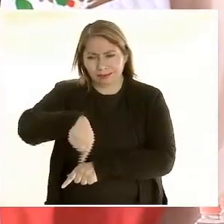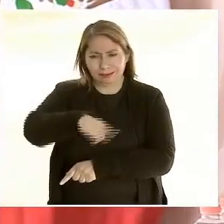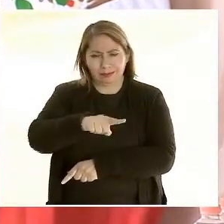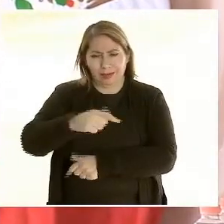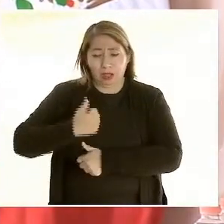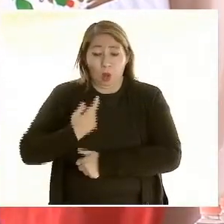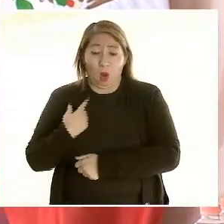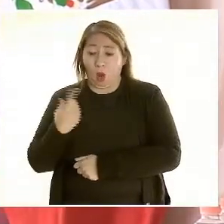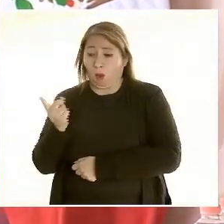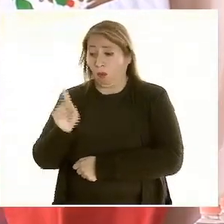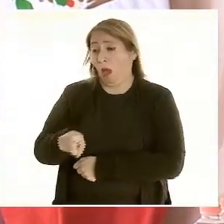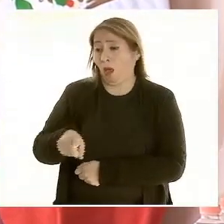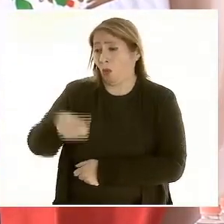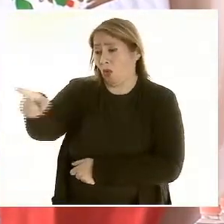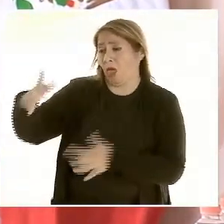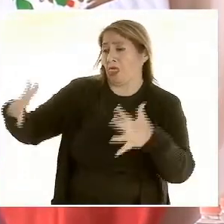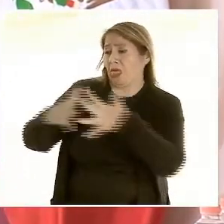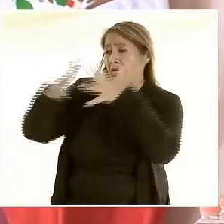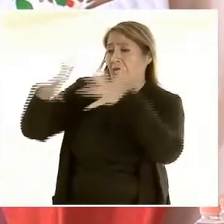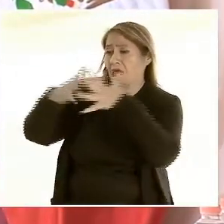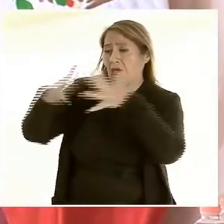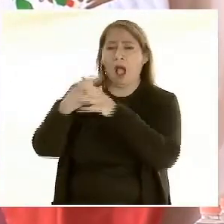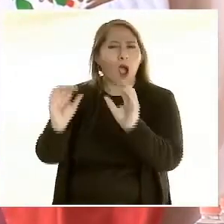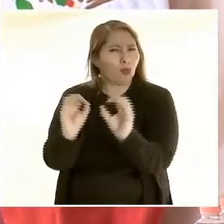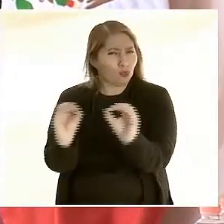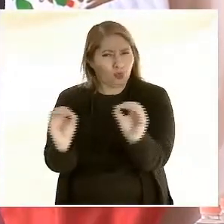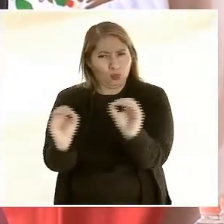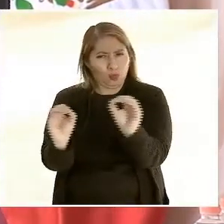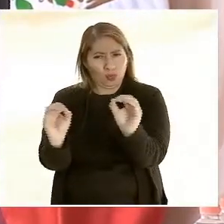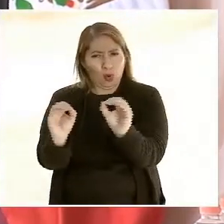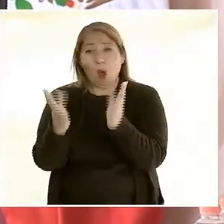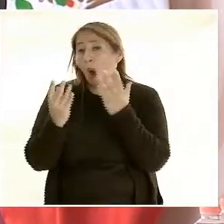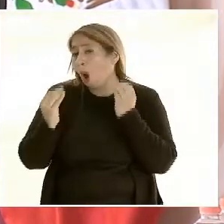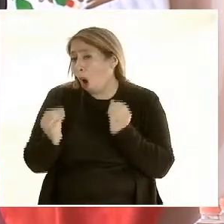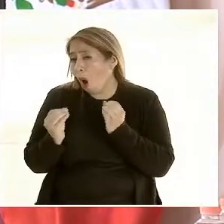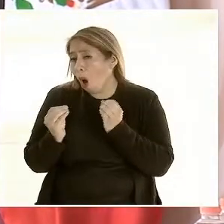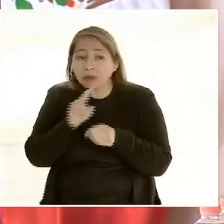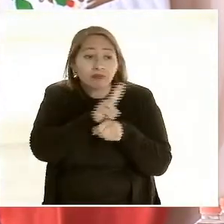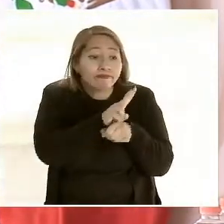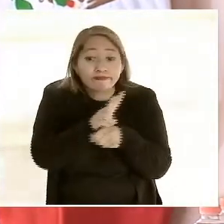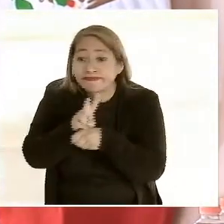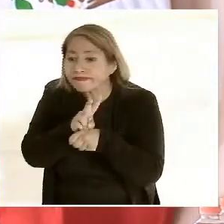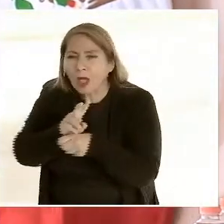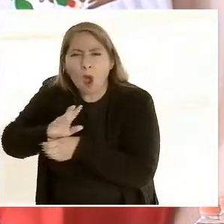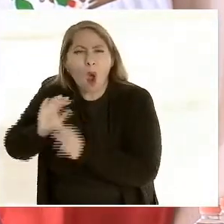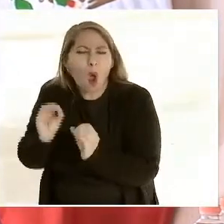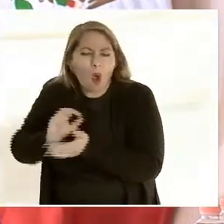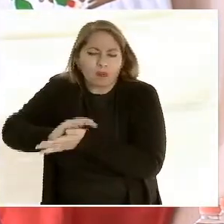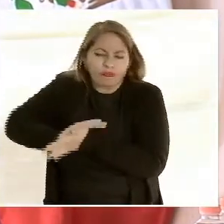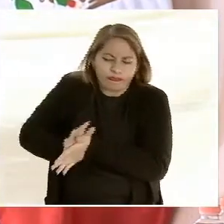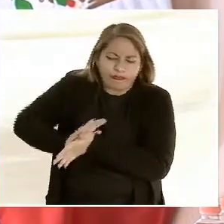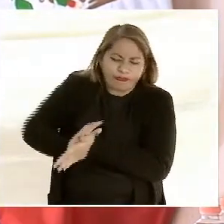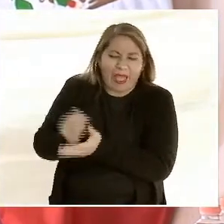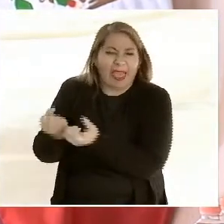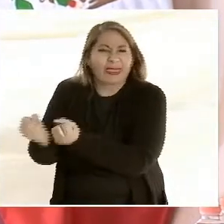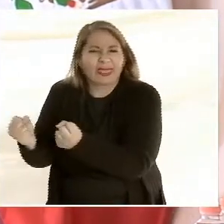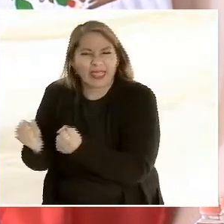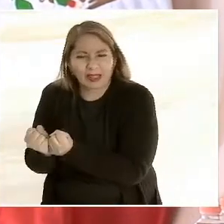nadie. No se les ha pedido que vigilen u opriman a la